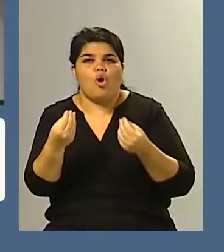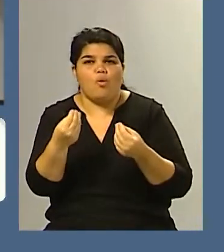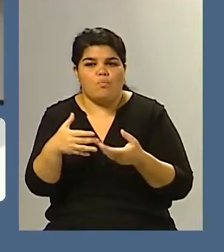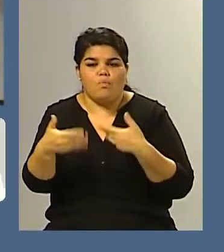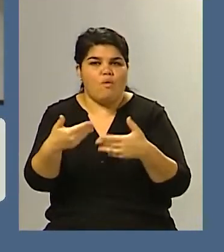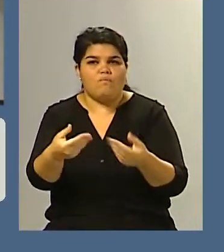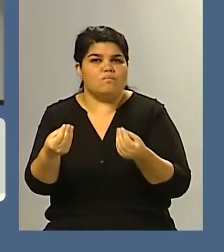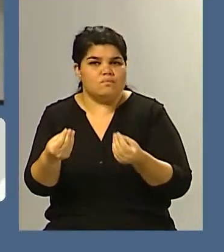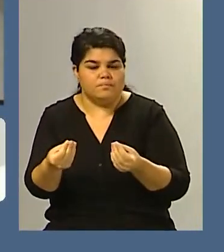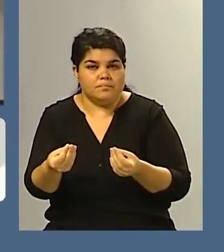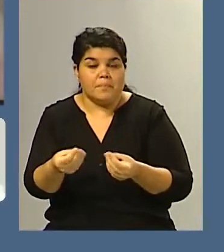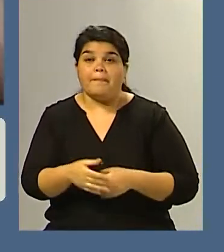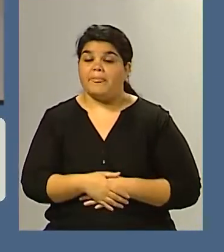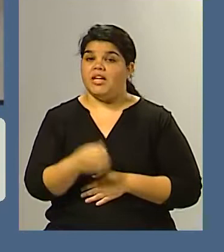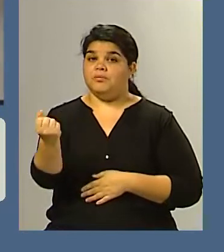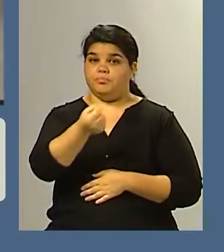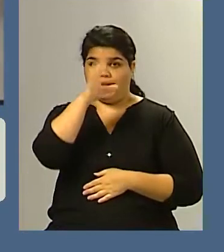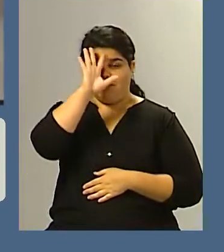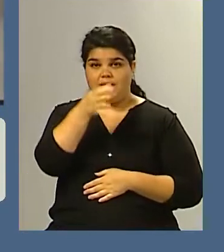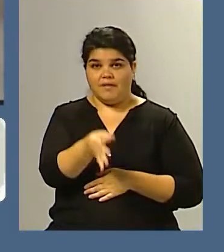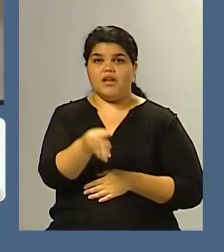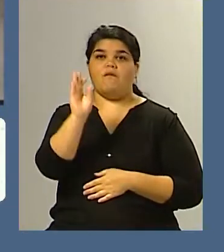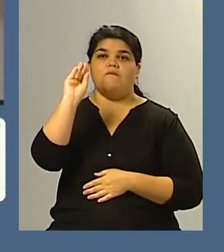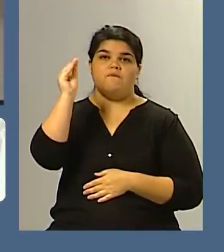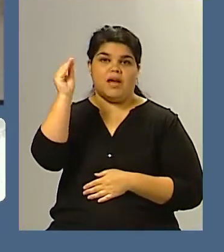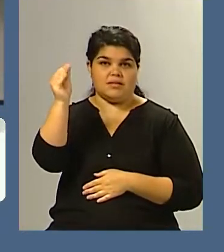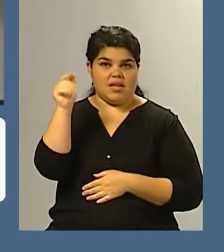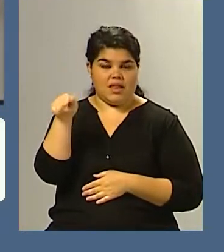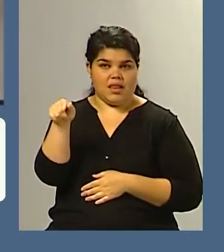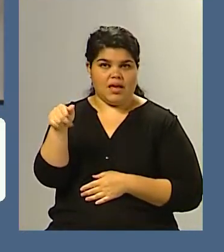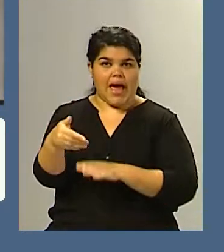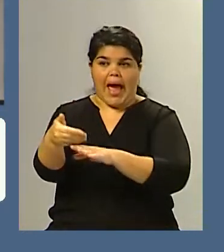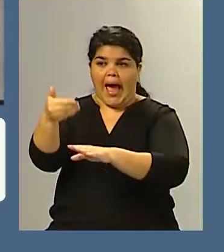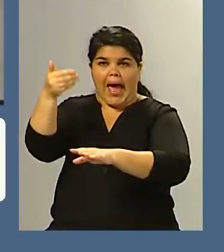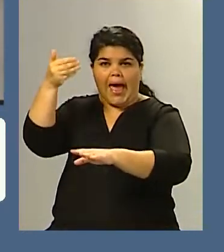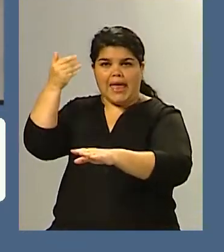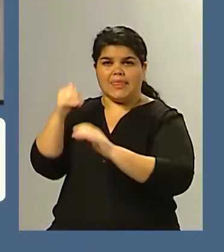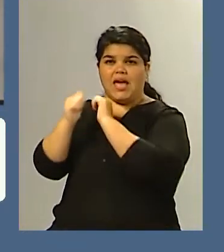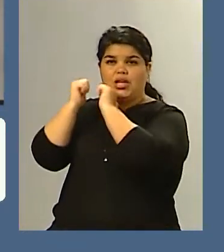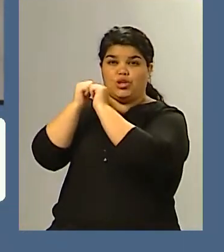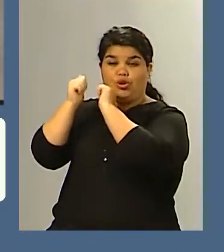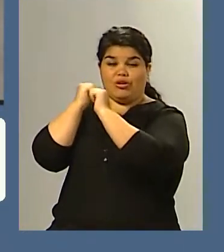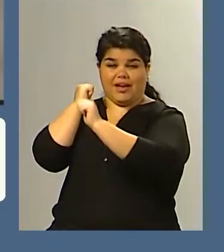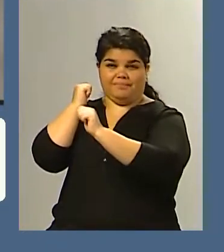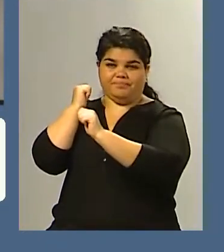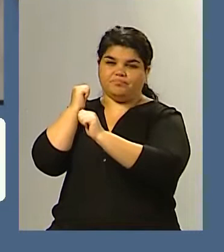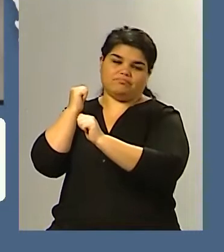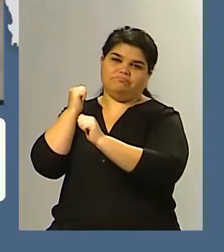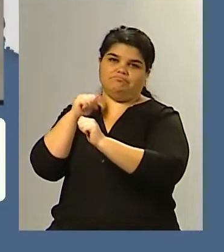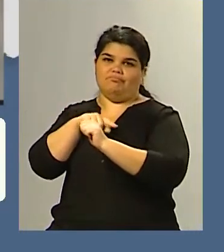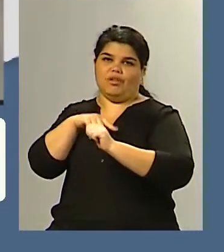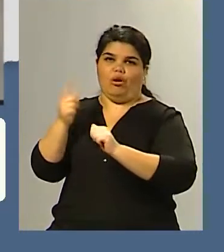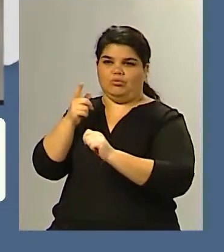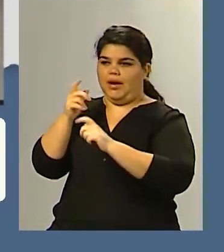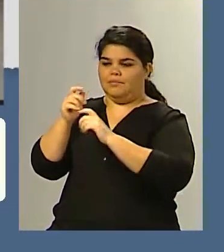como que es sucesor de aquella finísima diplomacia portuguesa de siglos, y